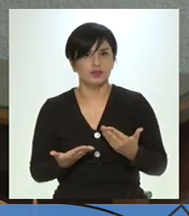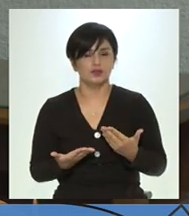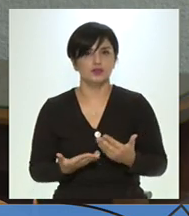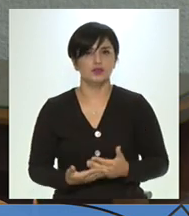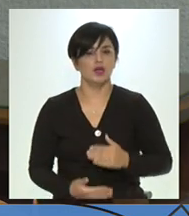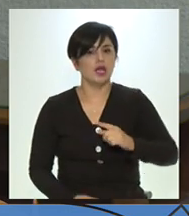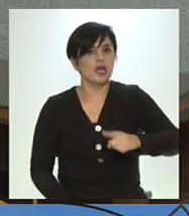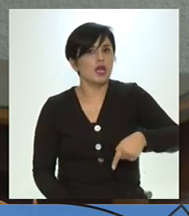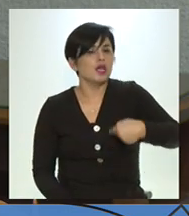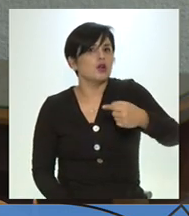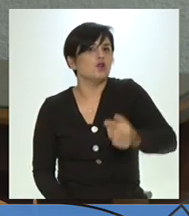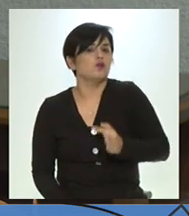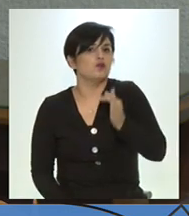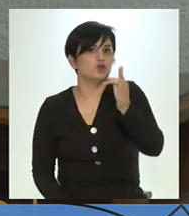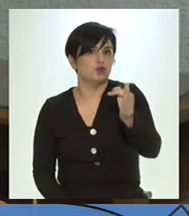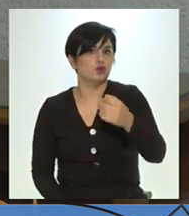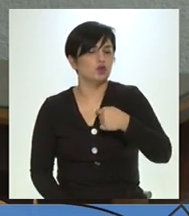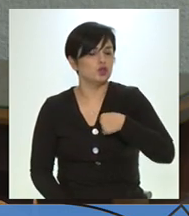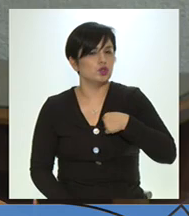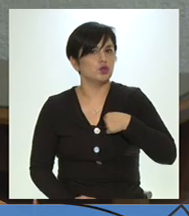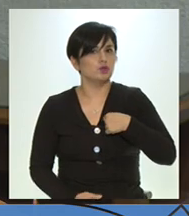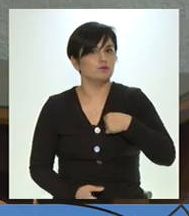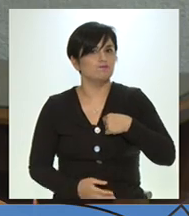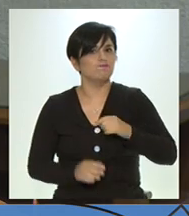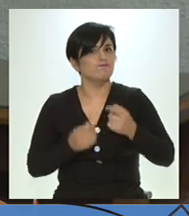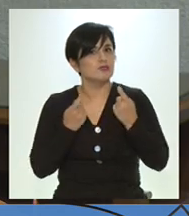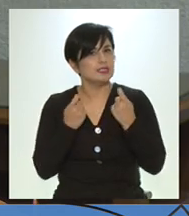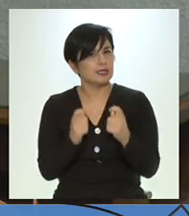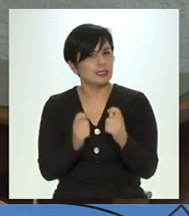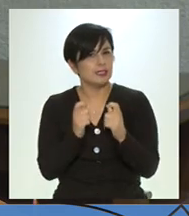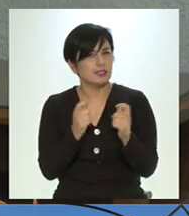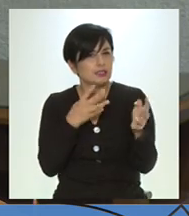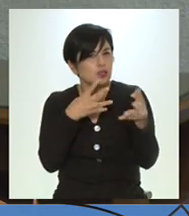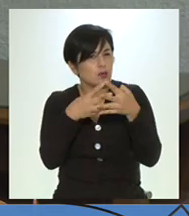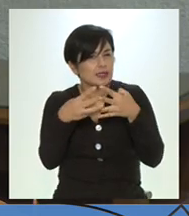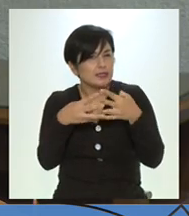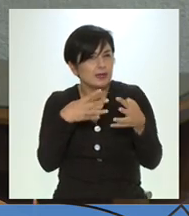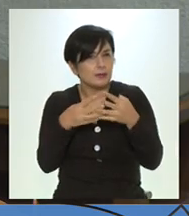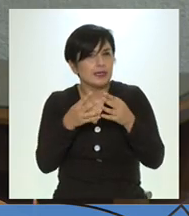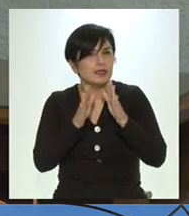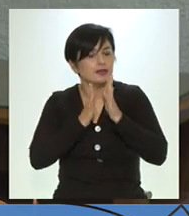sigue procuraré ser lo más nítida y pausada posible